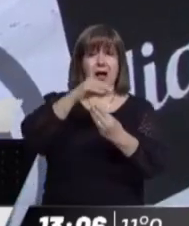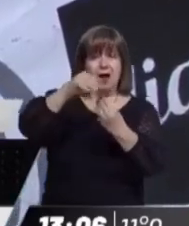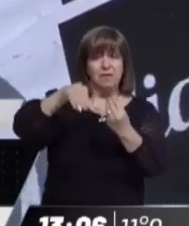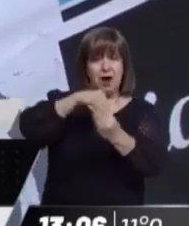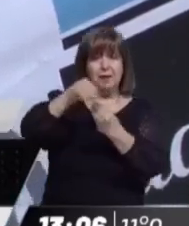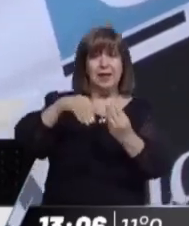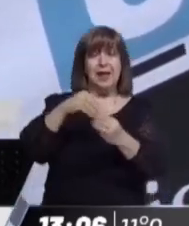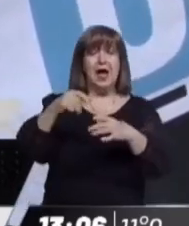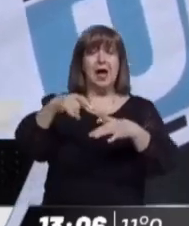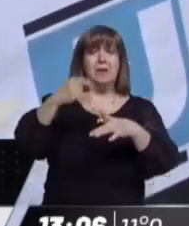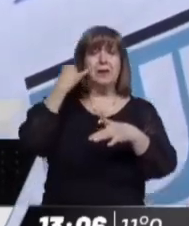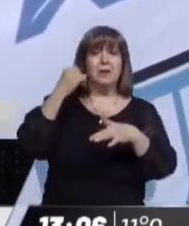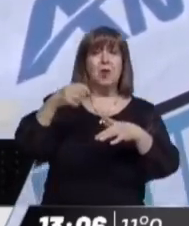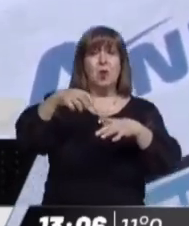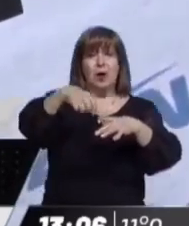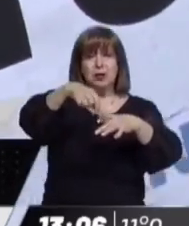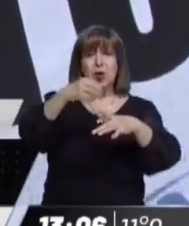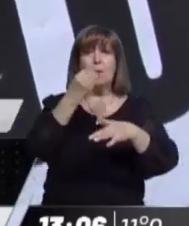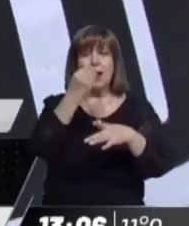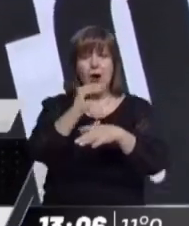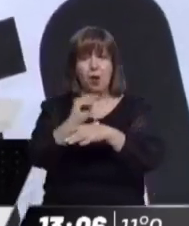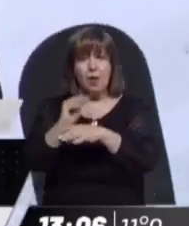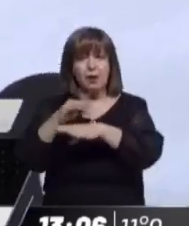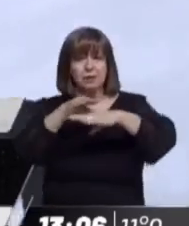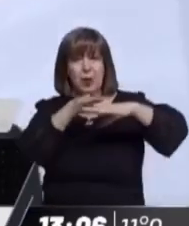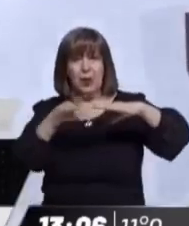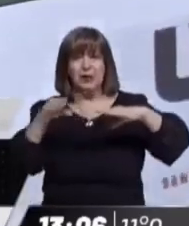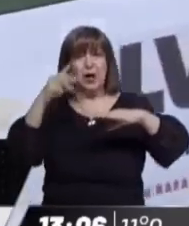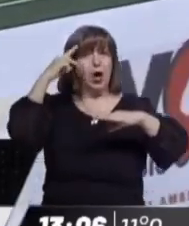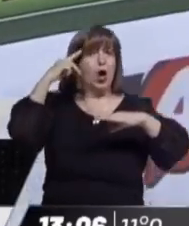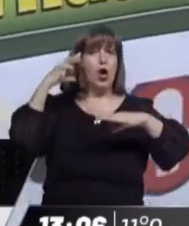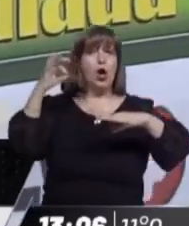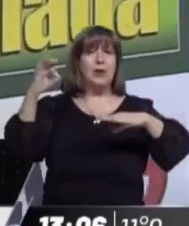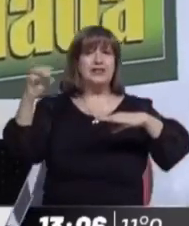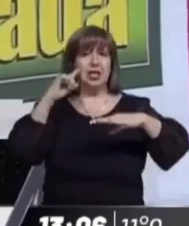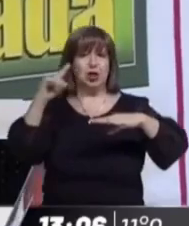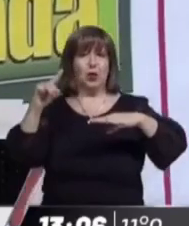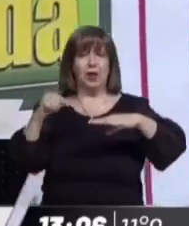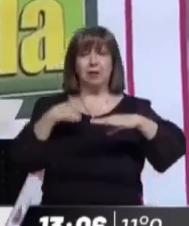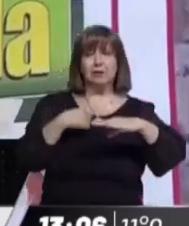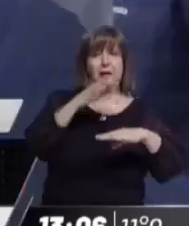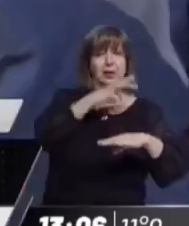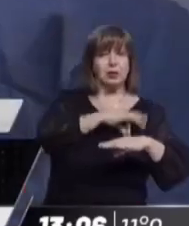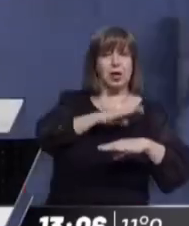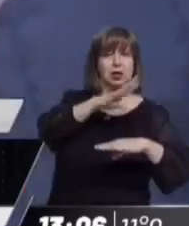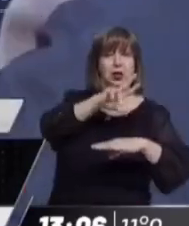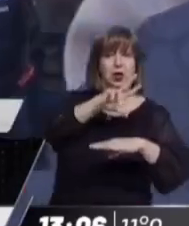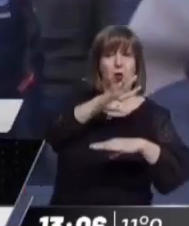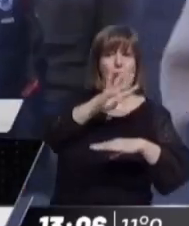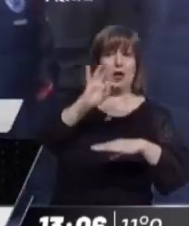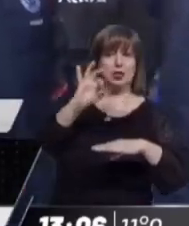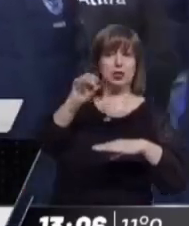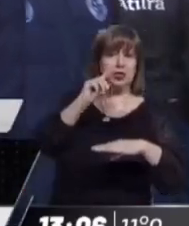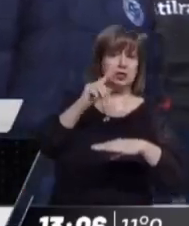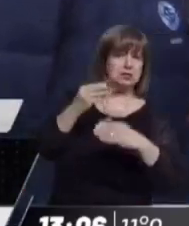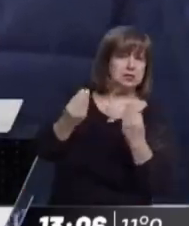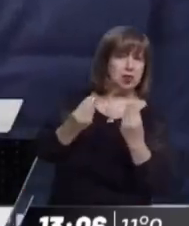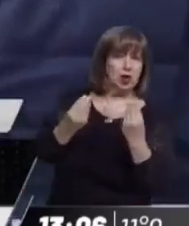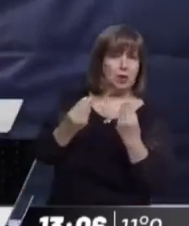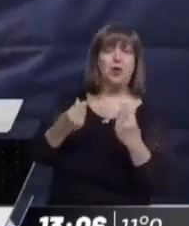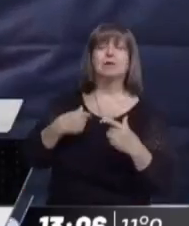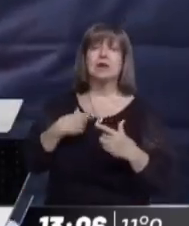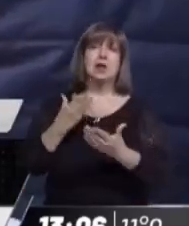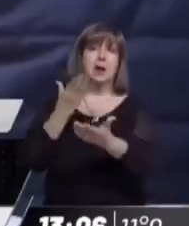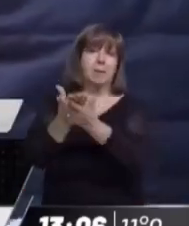está en 900.000 pesos y los promedios de los salarios son de 400.000. Así que esto es el llamado de reflexión